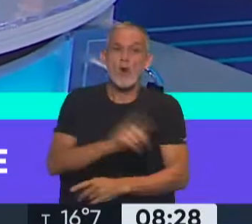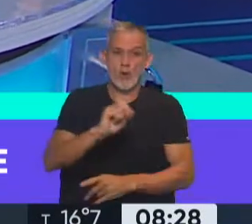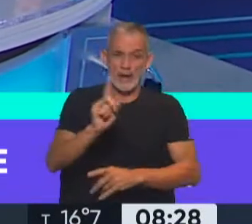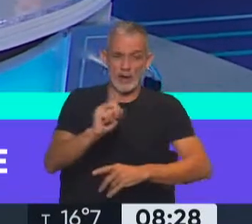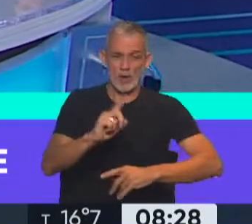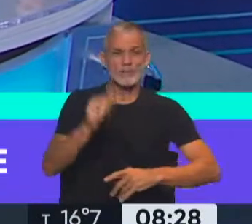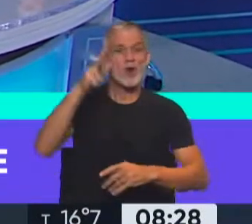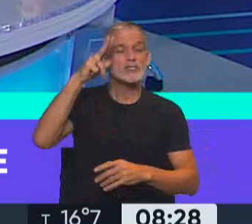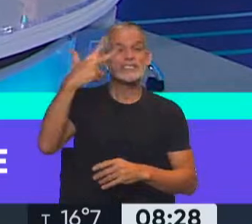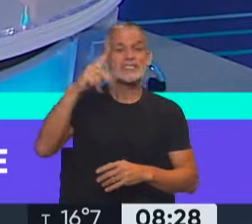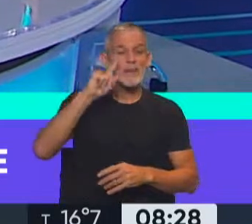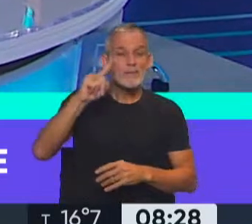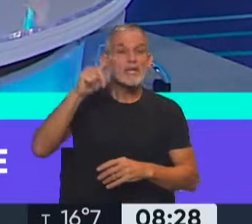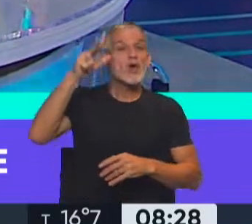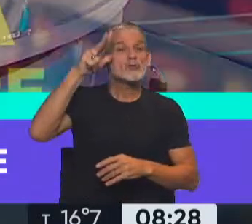pobre.